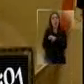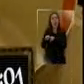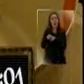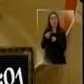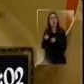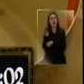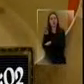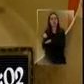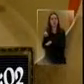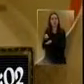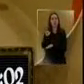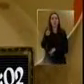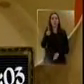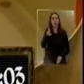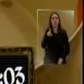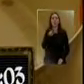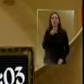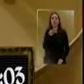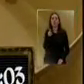animal tratado con fructosa.